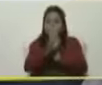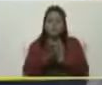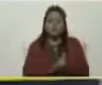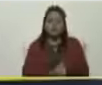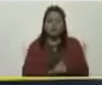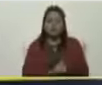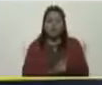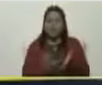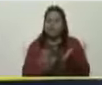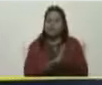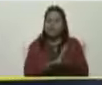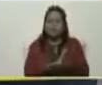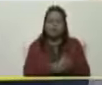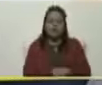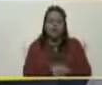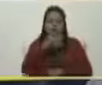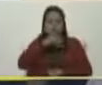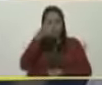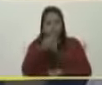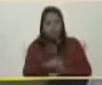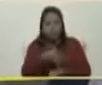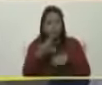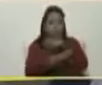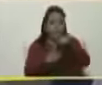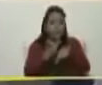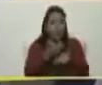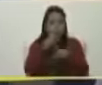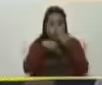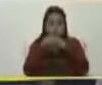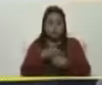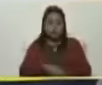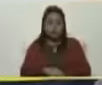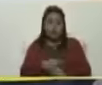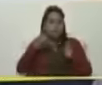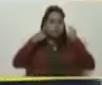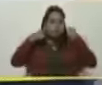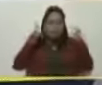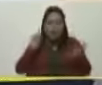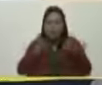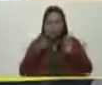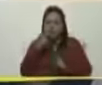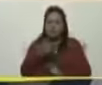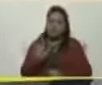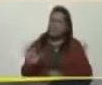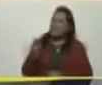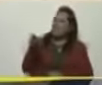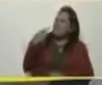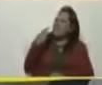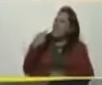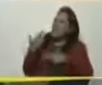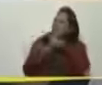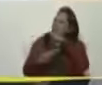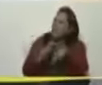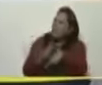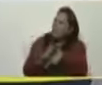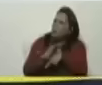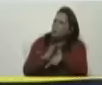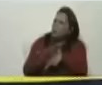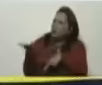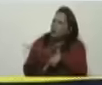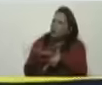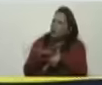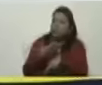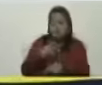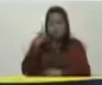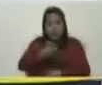que ser una verdadera revolución agroalimentaria. Y quizás algunos dirán, bueno, ya habla de revolución, pero es que además, yo lo debo